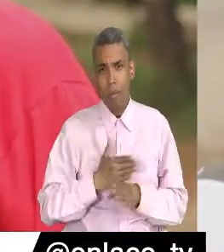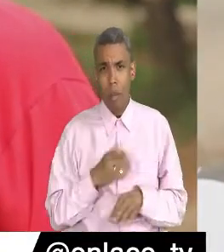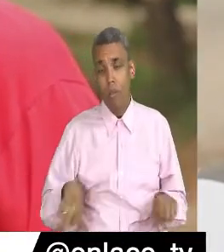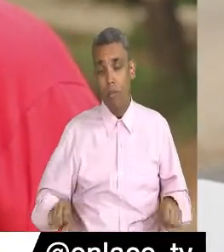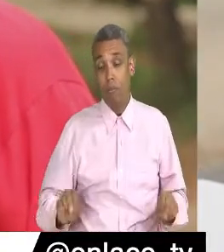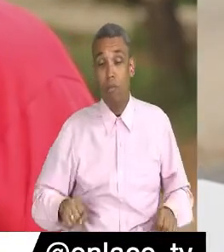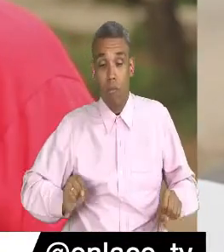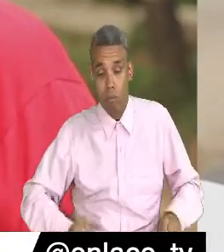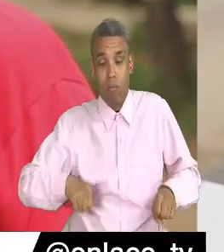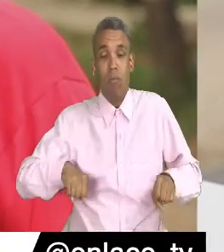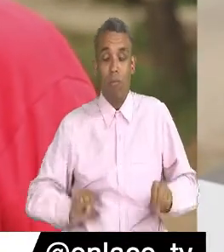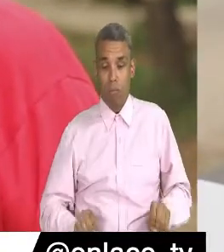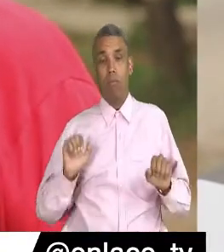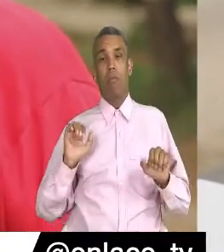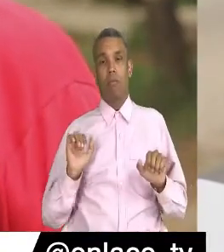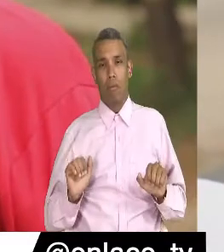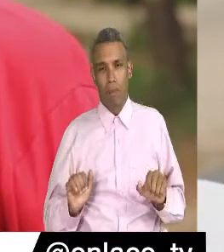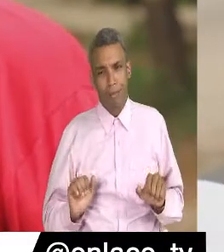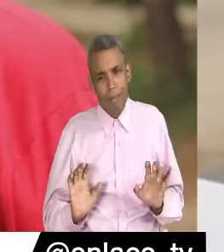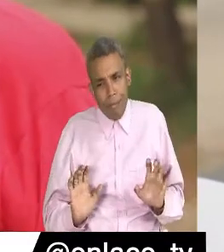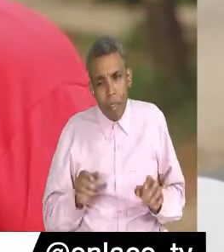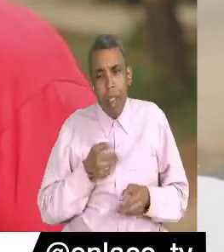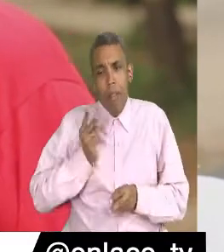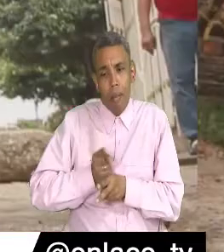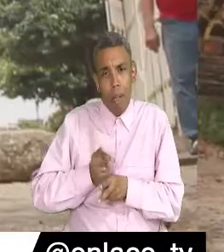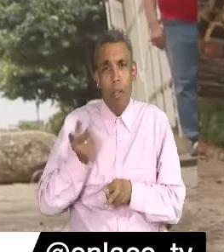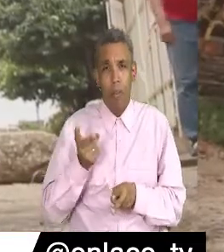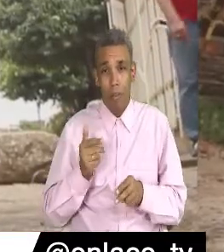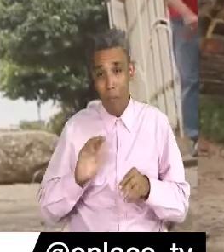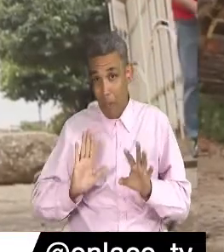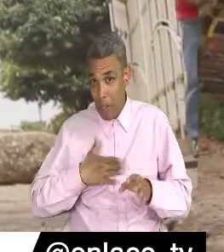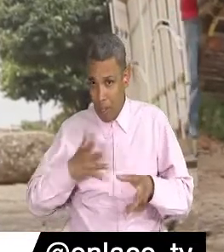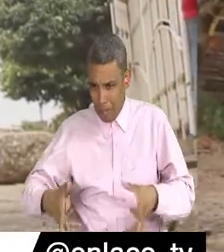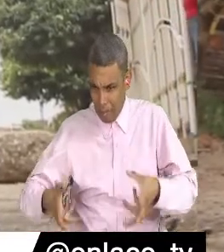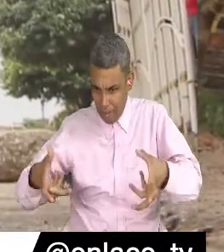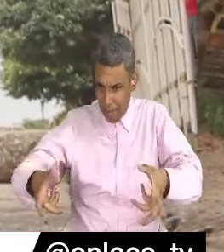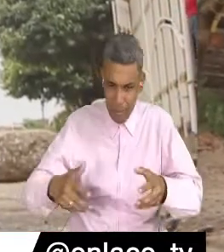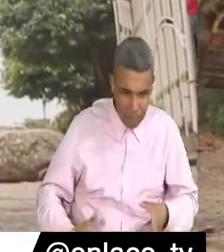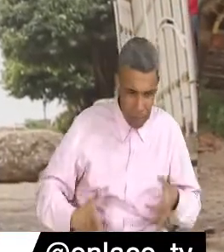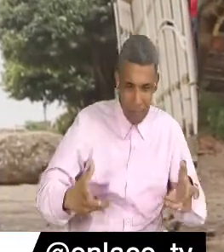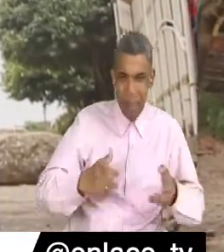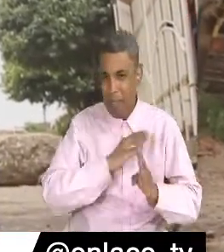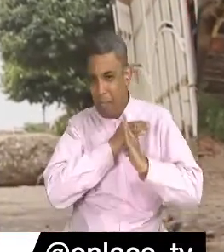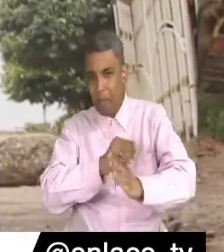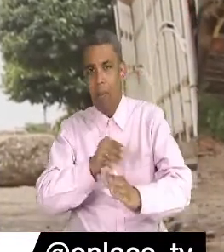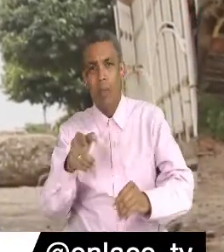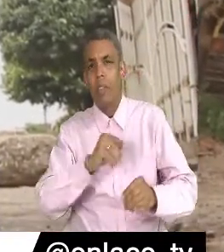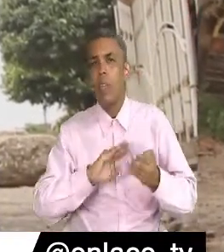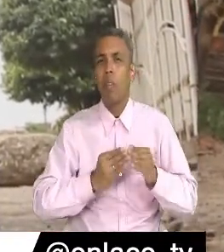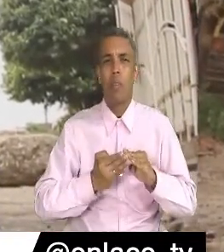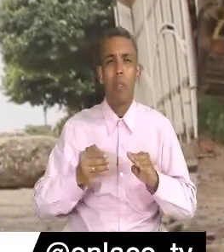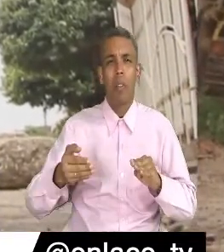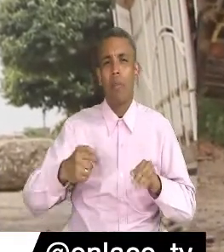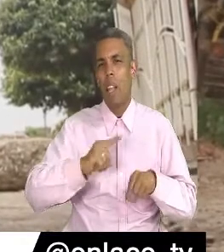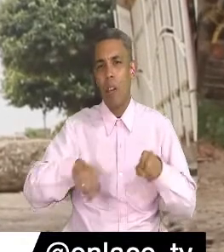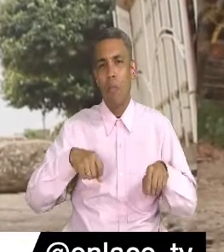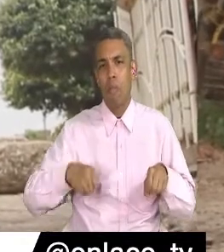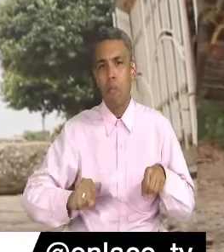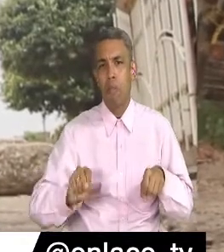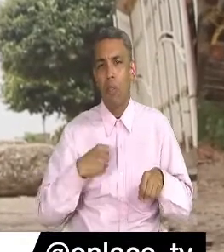y esperamos que la gente comprenda todas esas cosas, pero a veces no entienden la. Enlace Noticias quiso conocer la versión de la Secretaría de Infraestructura.